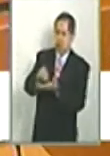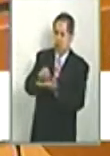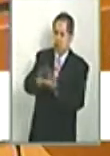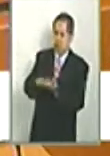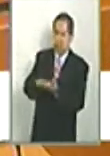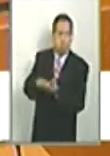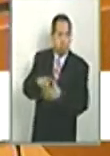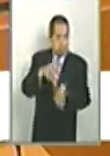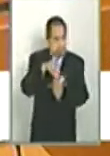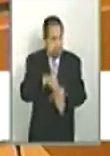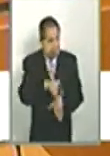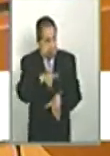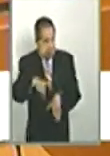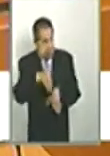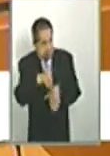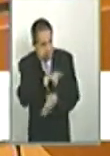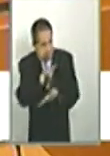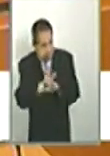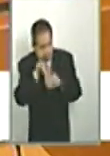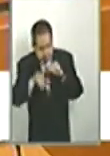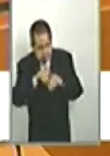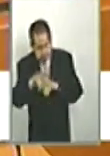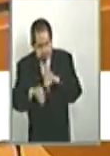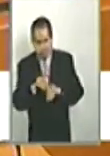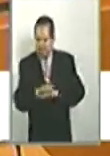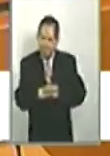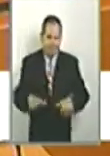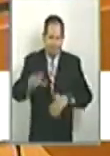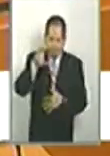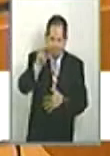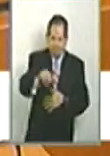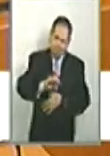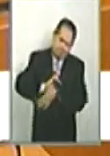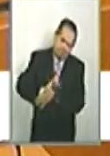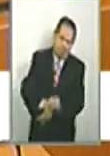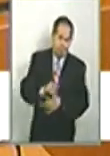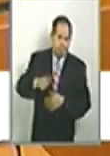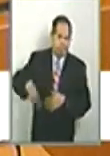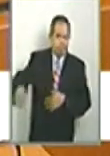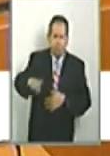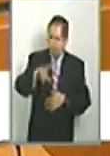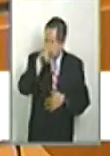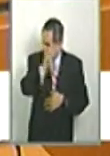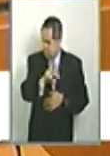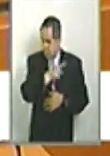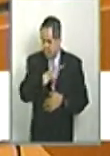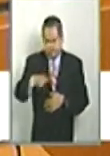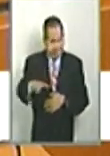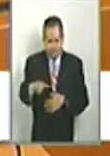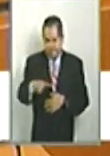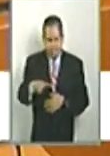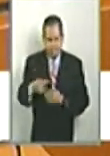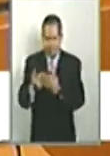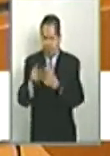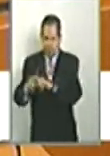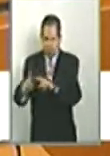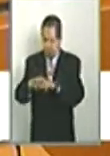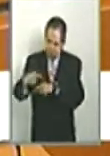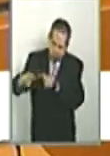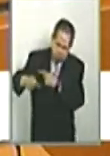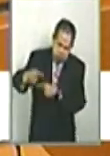los grupos, sus grupos parlamentarios y que pasen por encima de la pluralidad que se ha